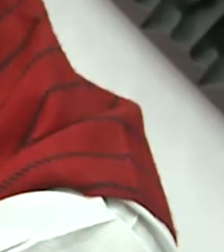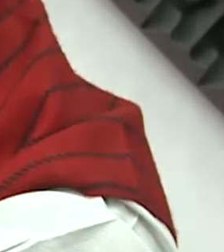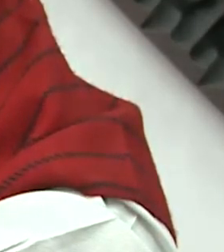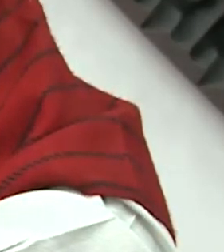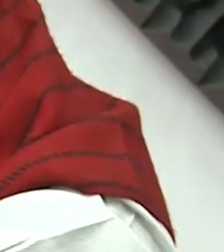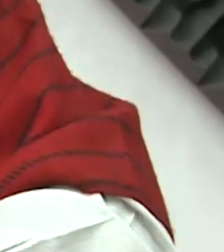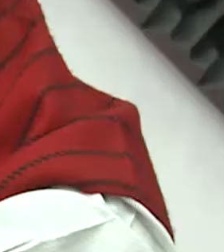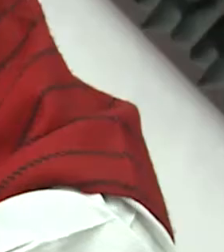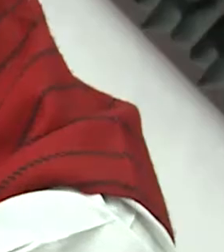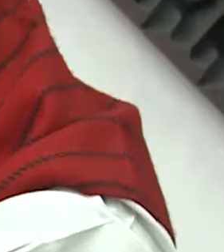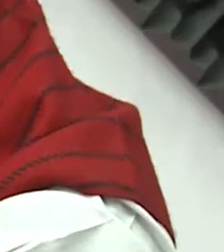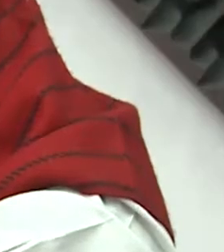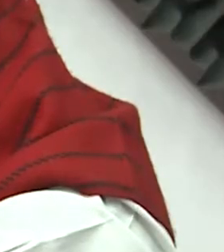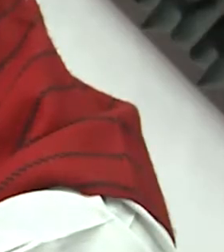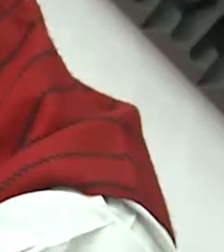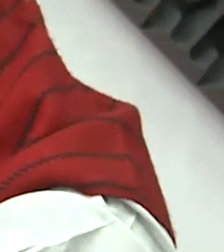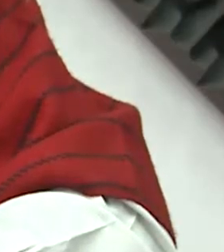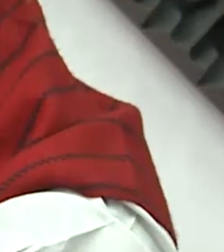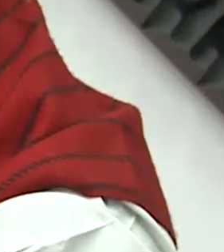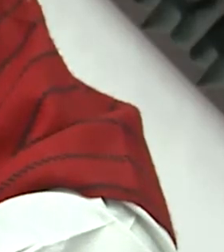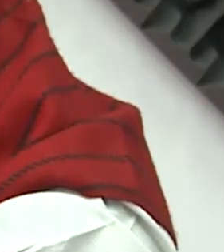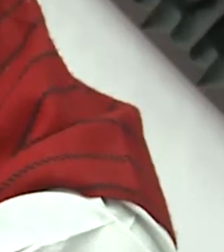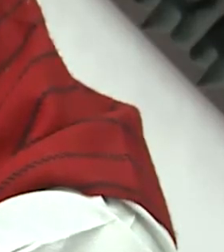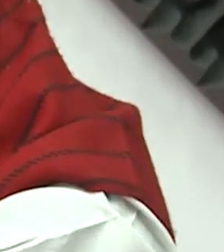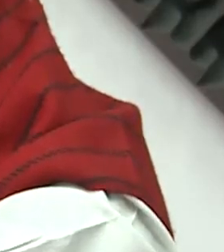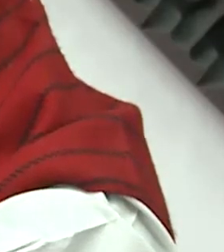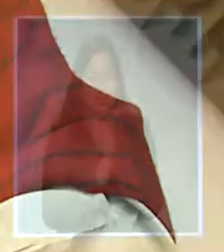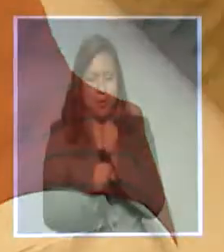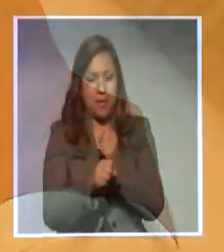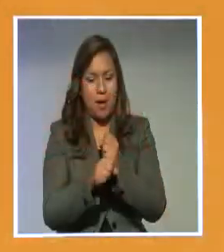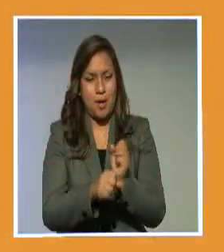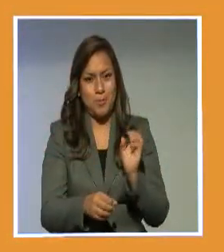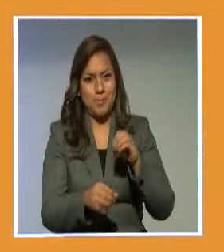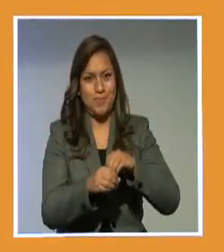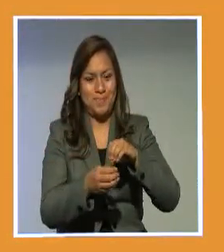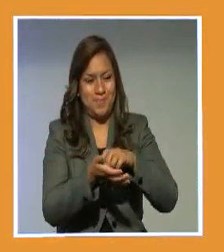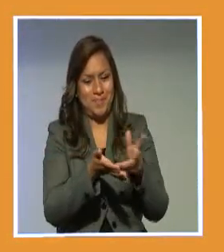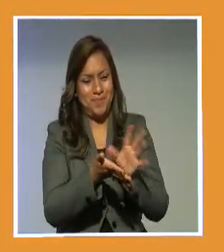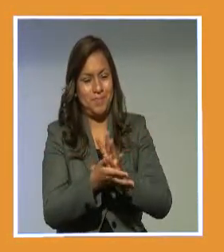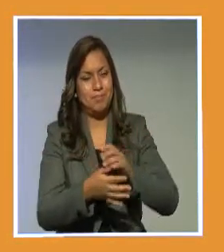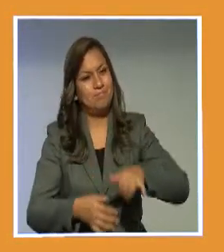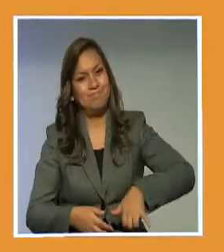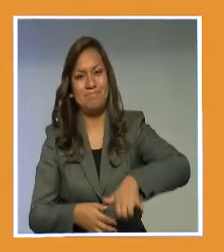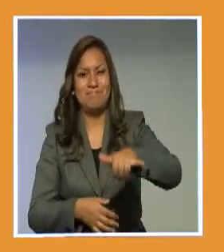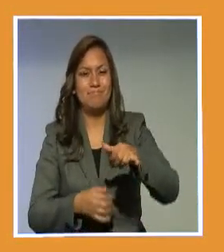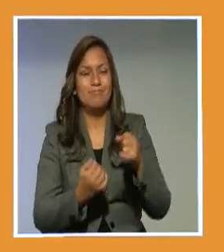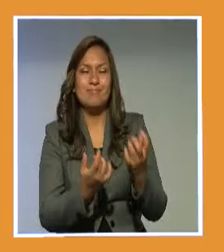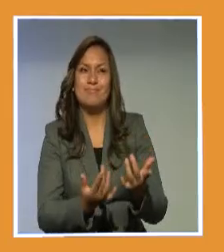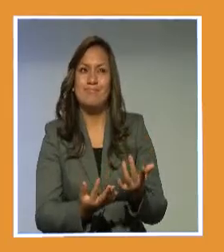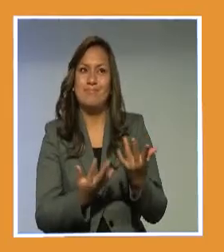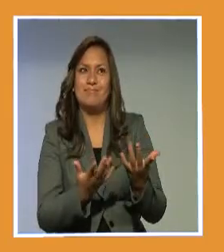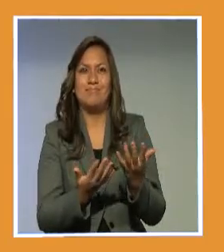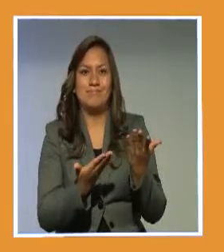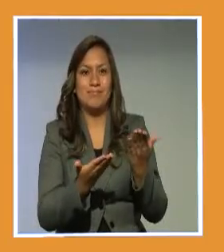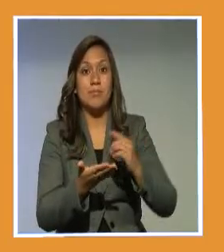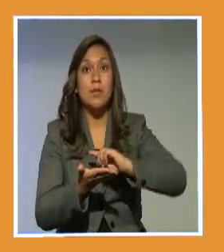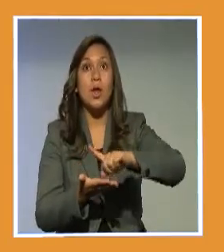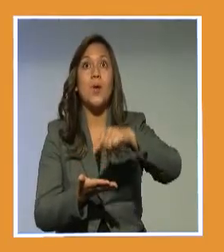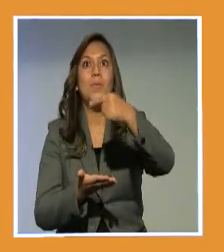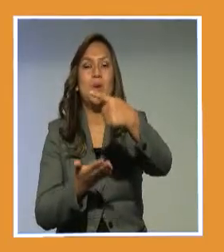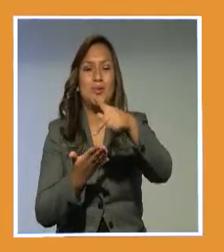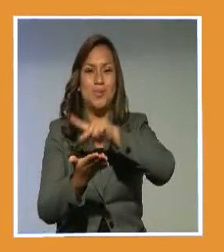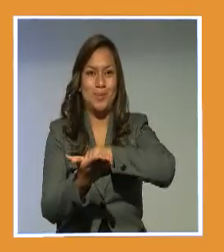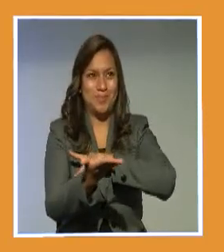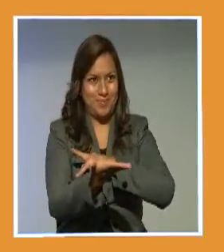fructífero. Y nosotros también seguimos aquí trabajando y estaremos siempre a la espera el próximo programa,